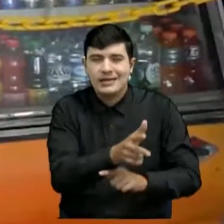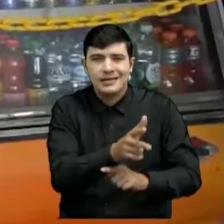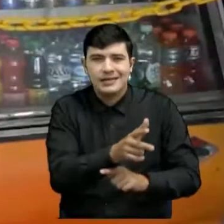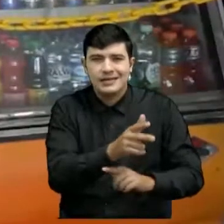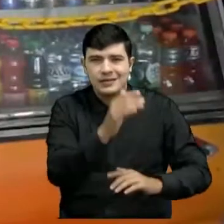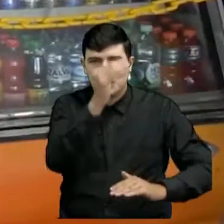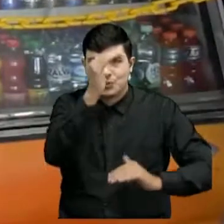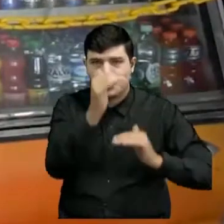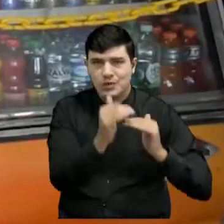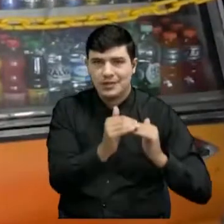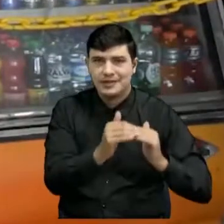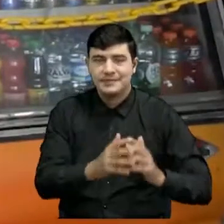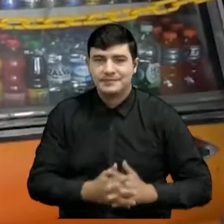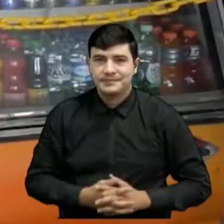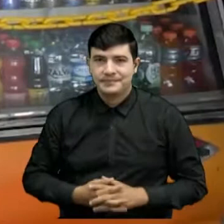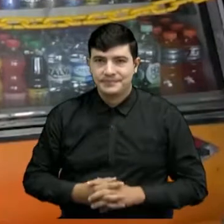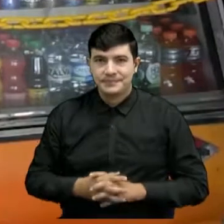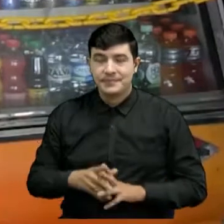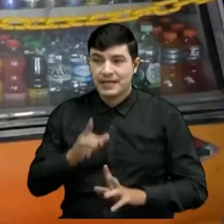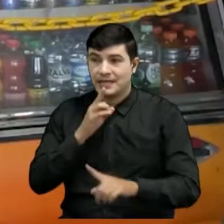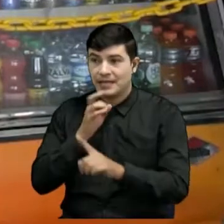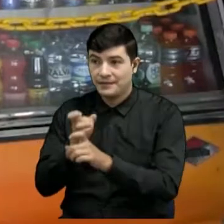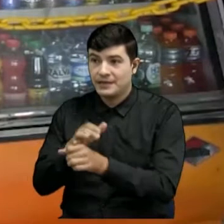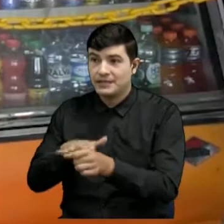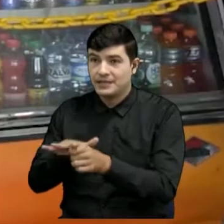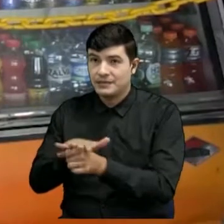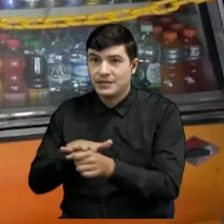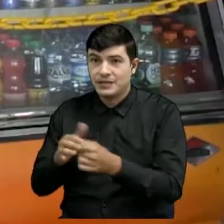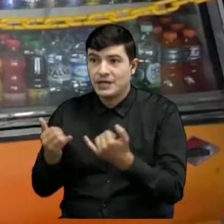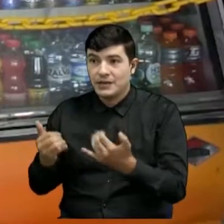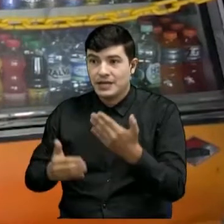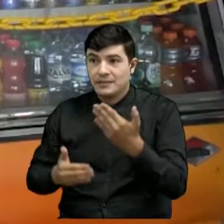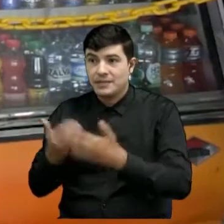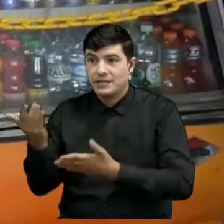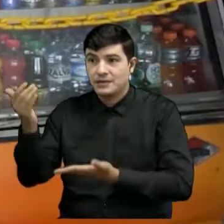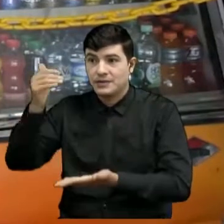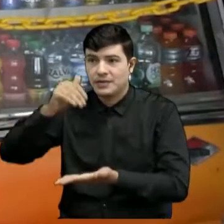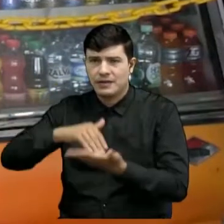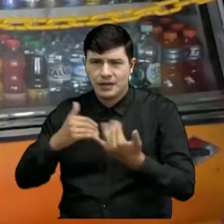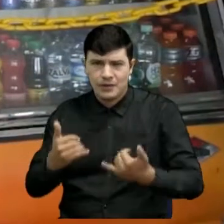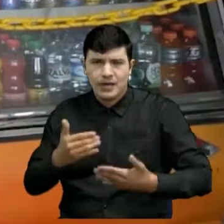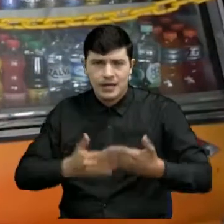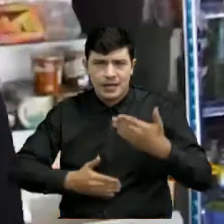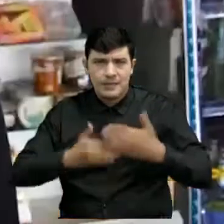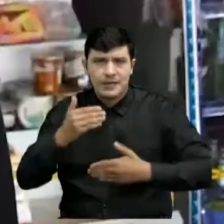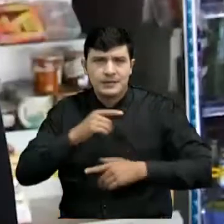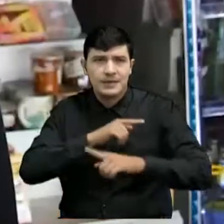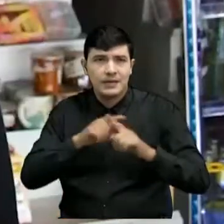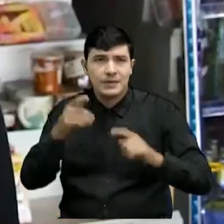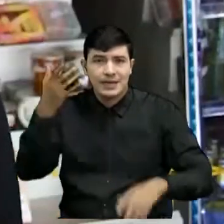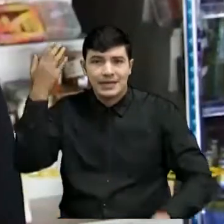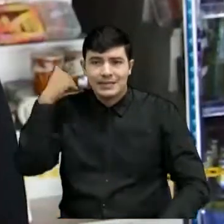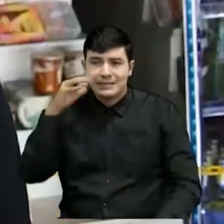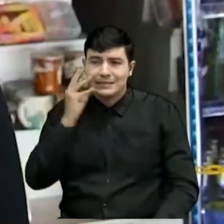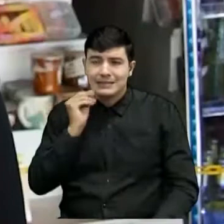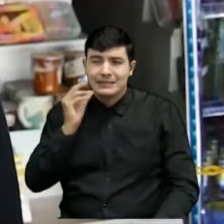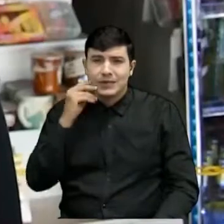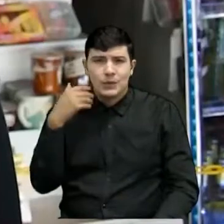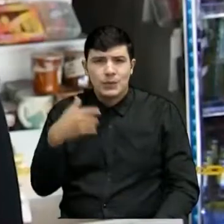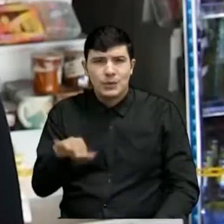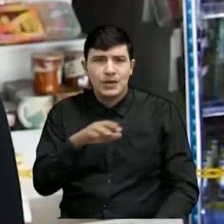porque estamos empezando nuevamente. Es un comienzo, pero pues con una experiencia de nosotros